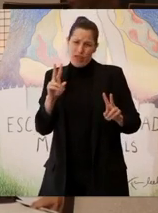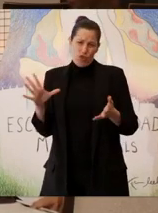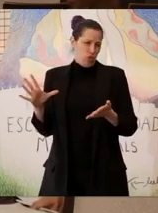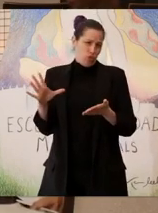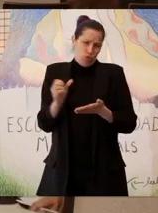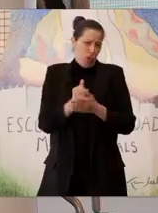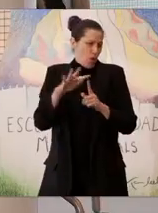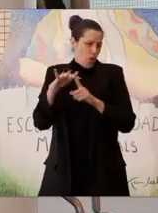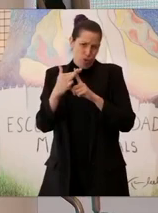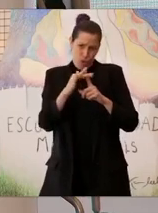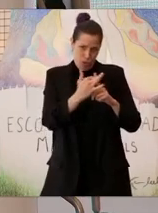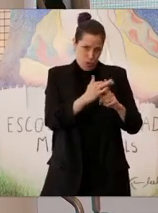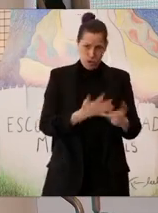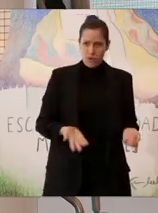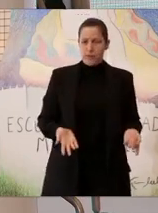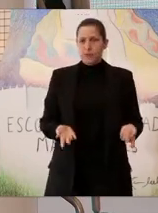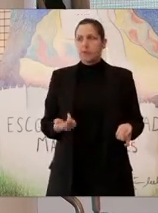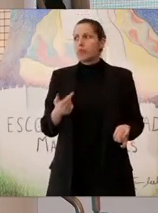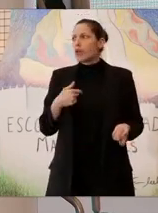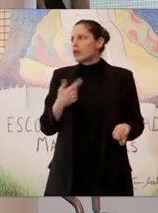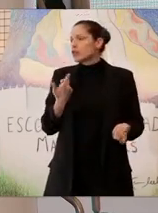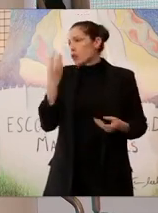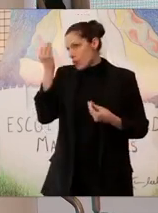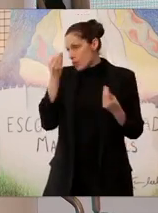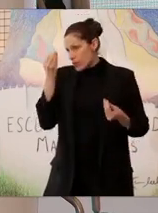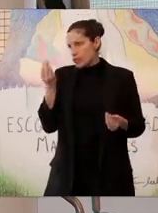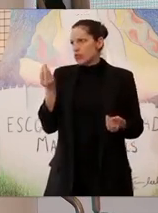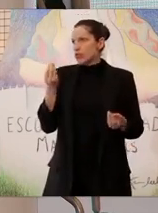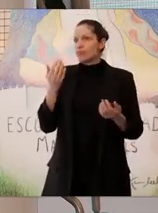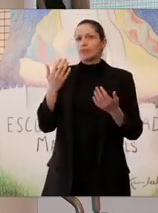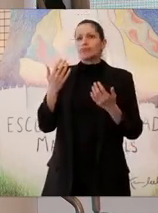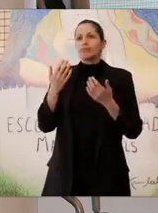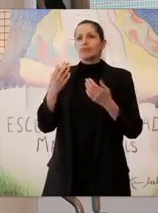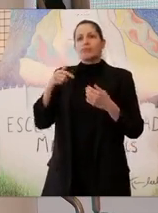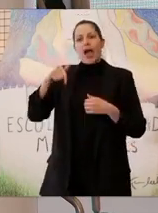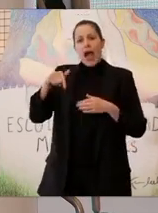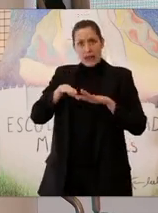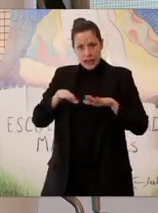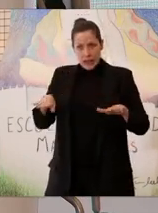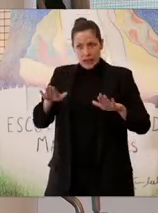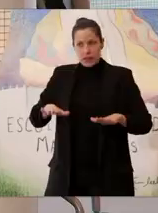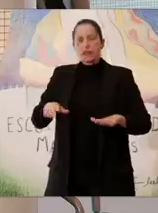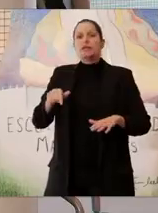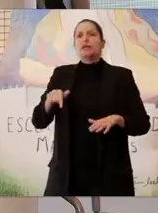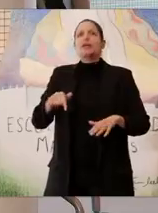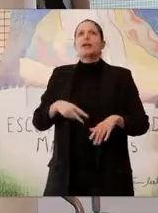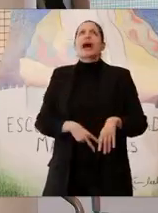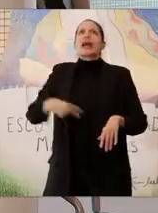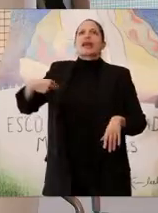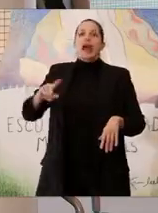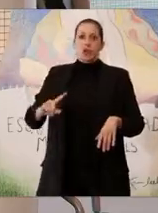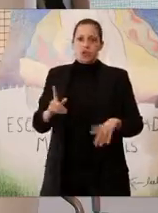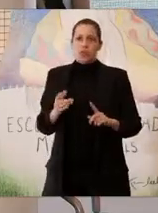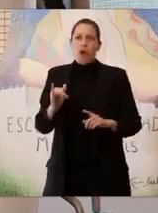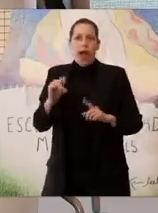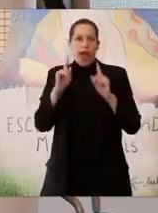¿eh? Y pero aquí bueno, como todo, yo creo que los que estamos aquí o las que estamos aquí hemos dicho que afortunadamente no es la regla general, pero hay casos. No, entonces, pues